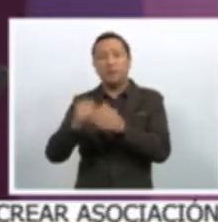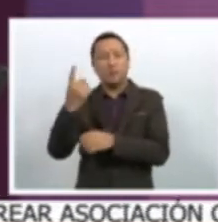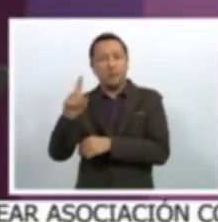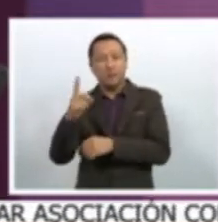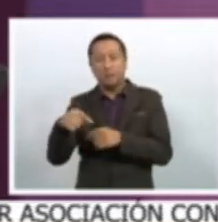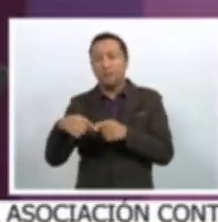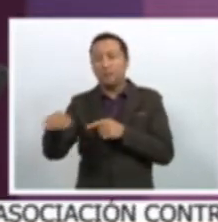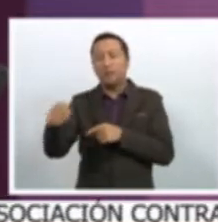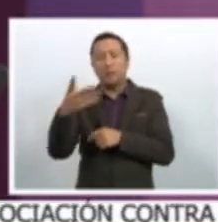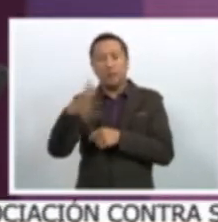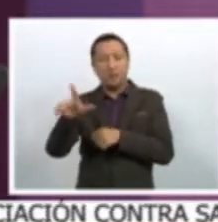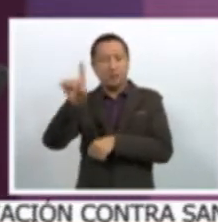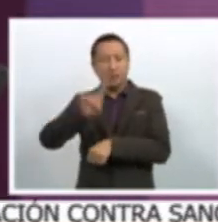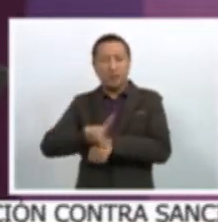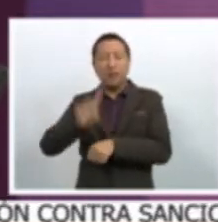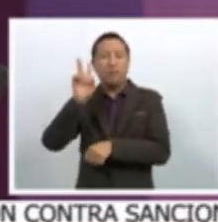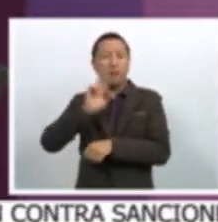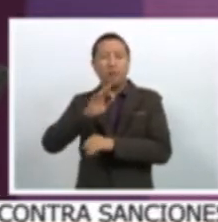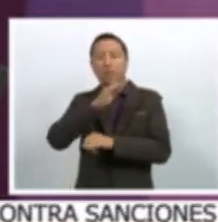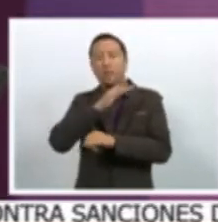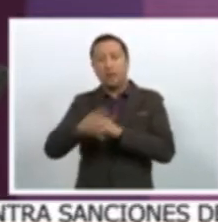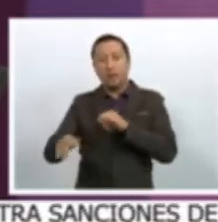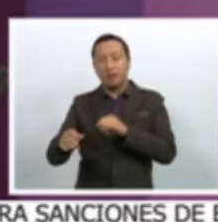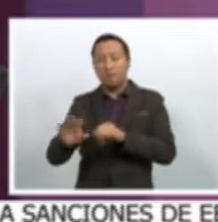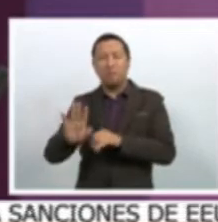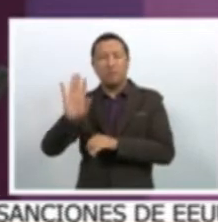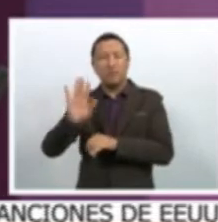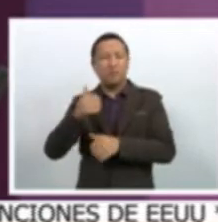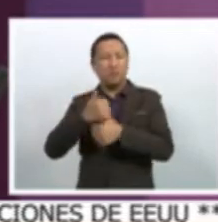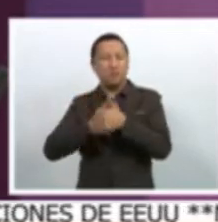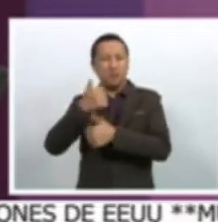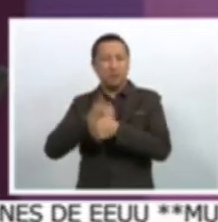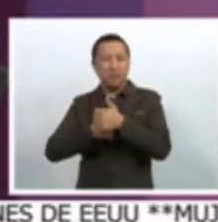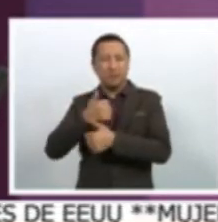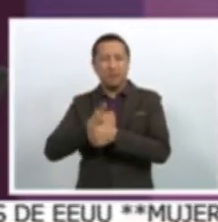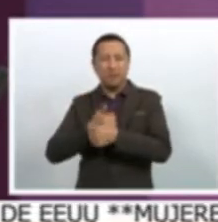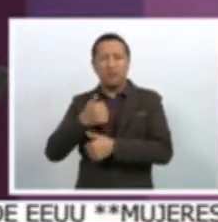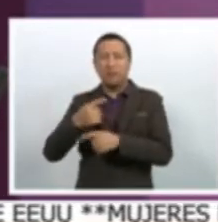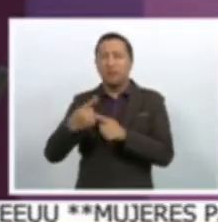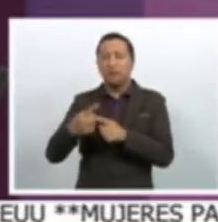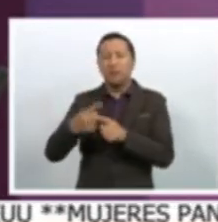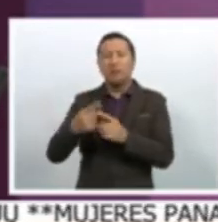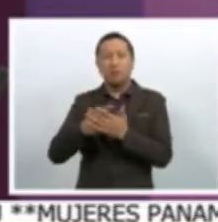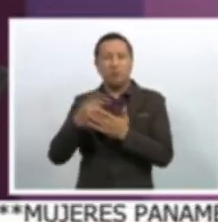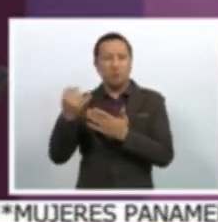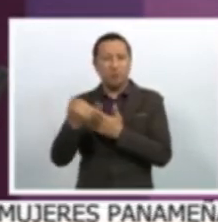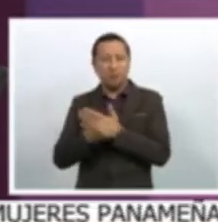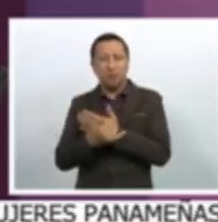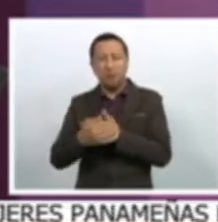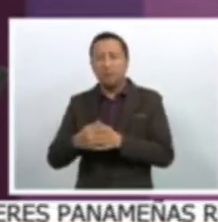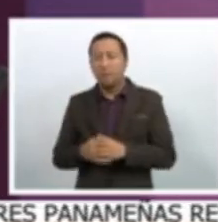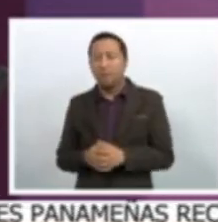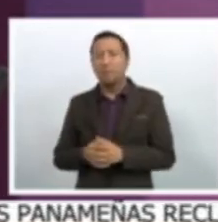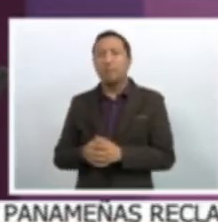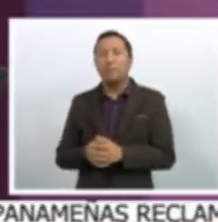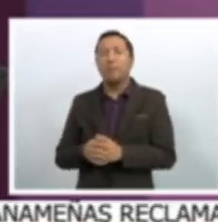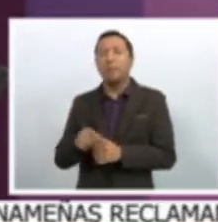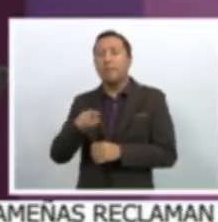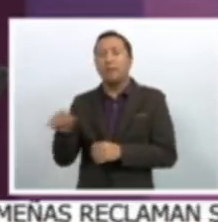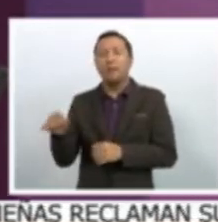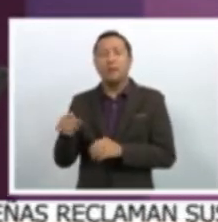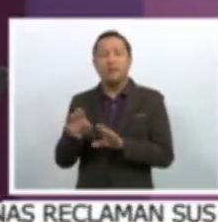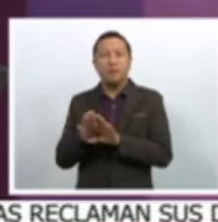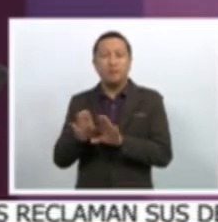10 días de la final, en donde vamos a estar evaluando todos estos proyectos con un power pitch, le llaman todos los términos,